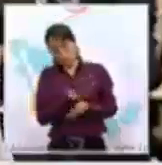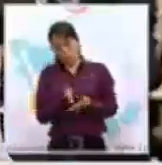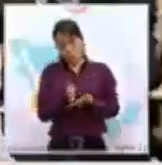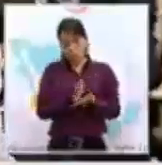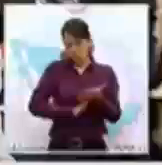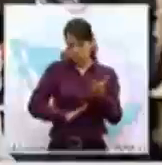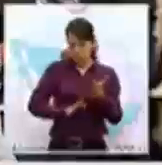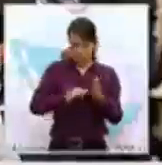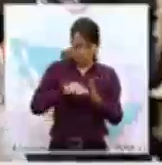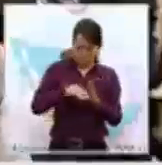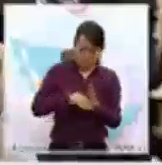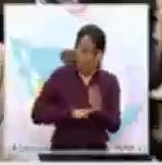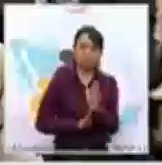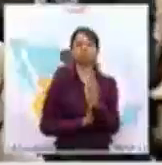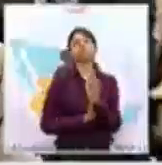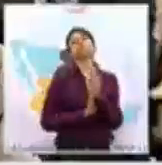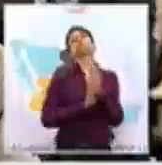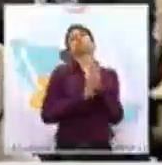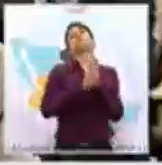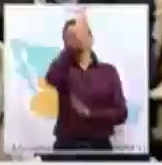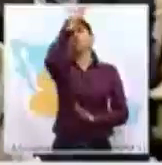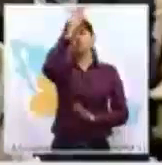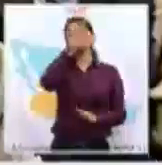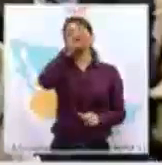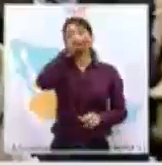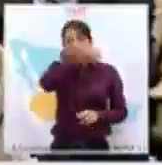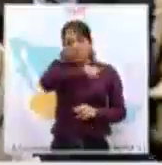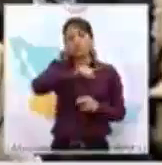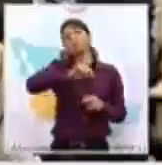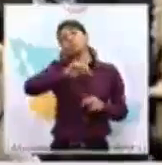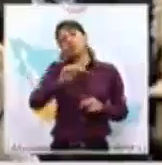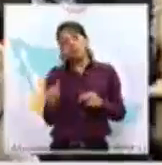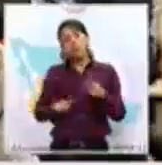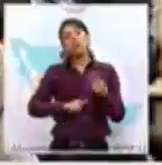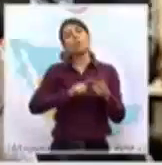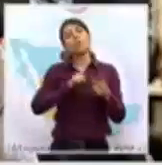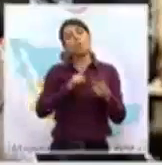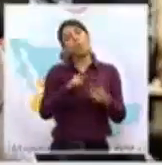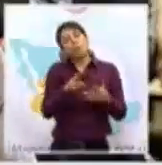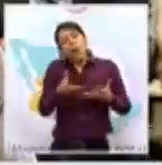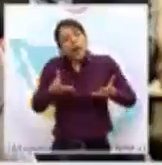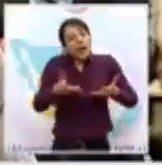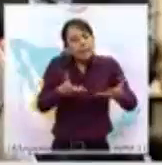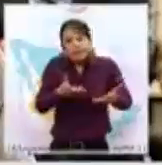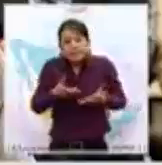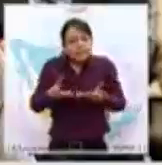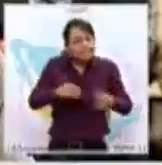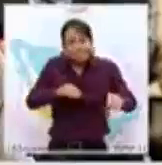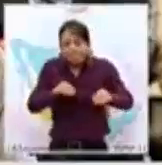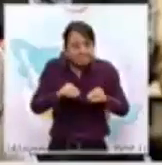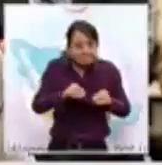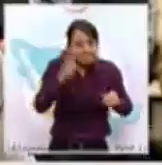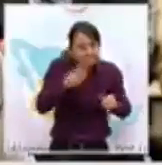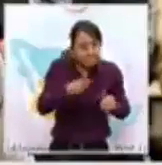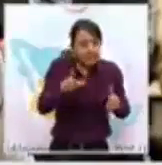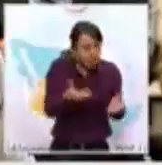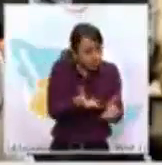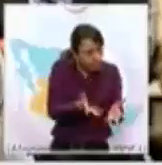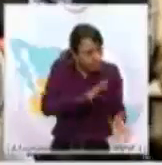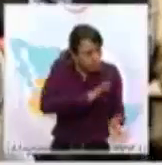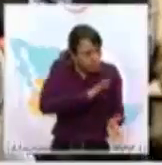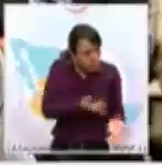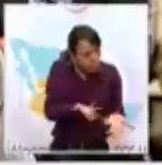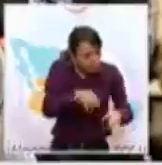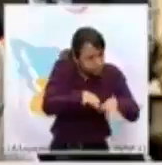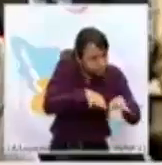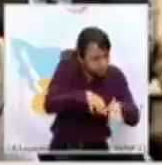tanto condiciones que limitan el ejercicio y el desarrollo pleno de los individuos, de las personas, de las